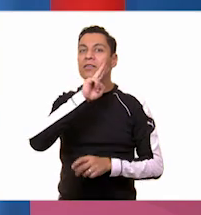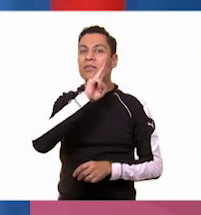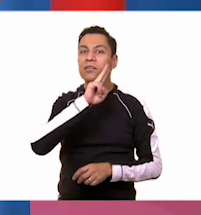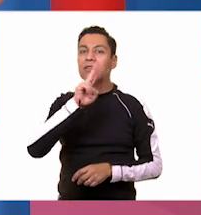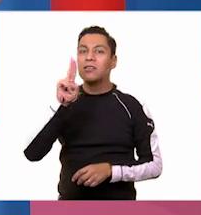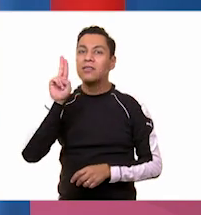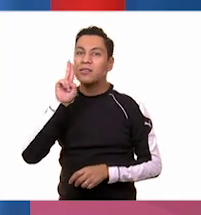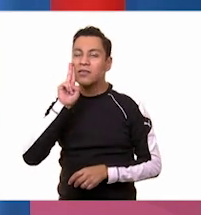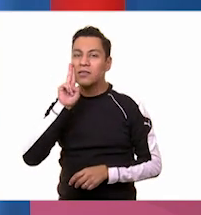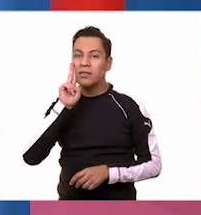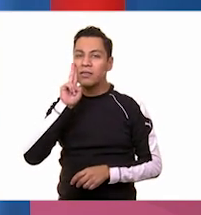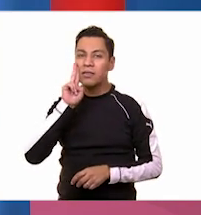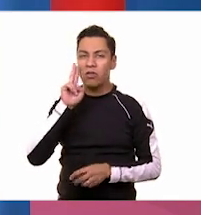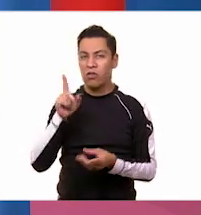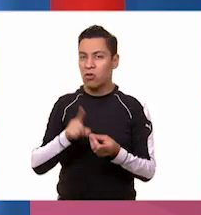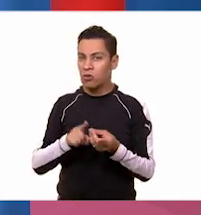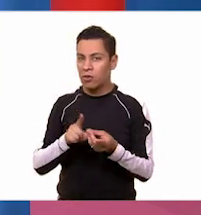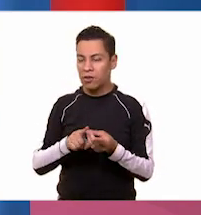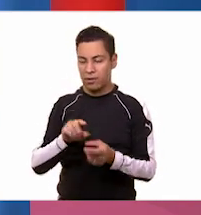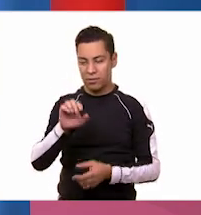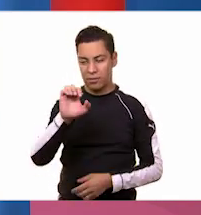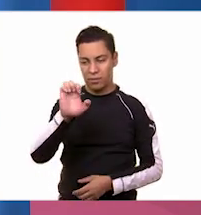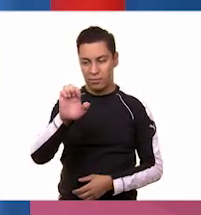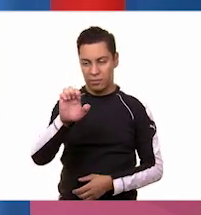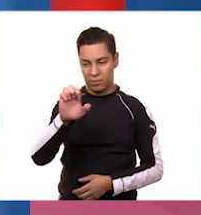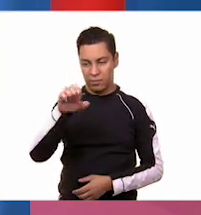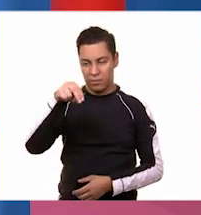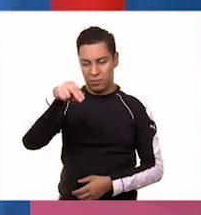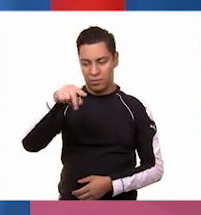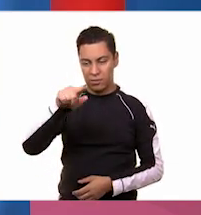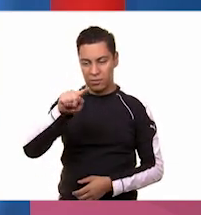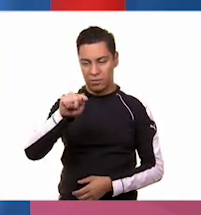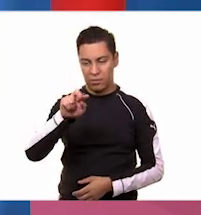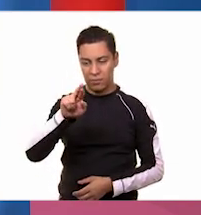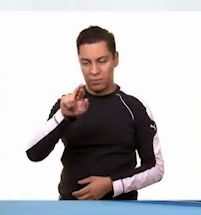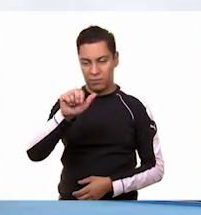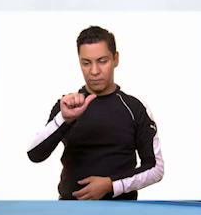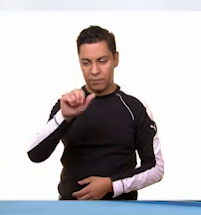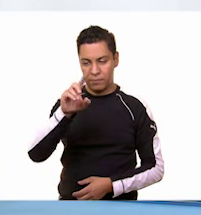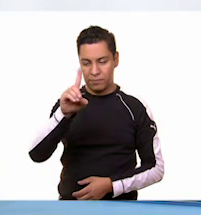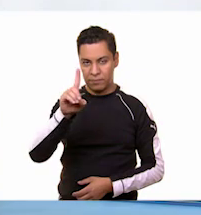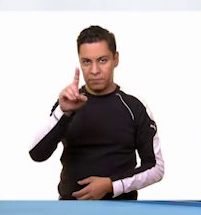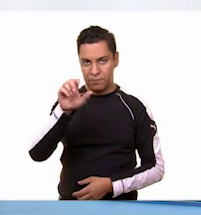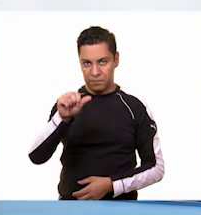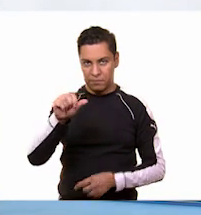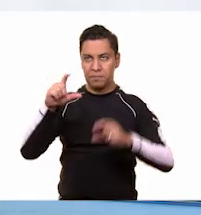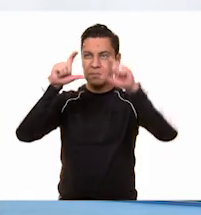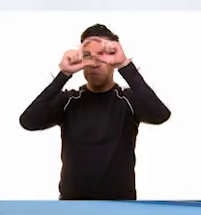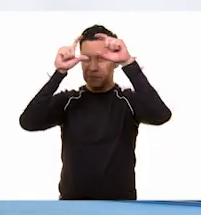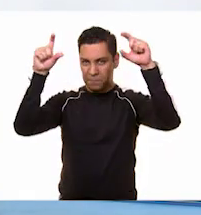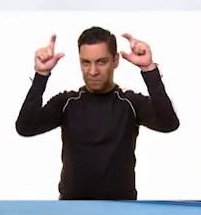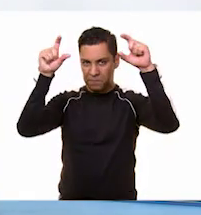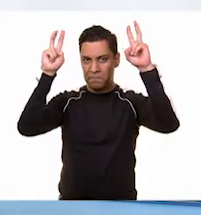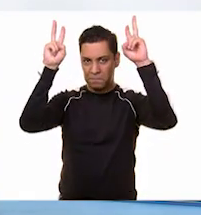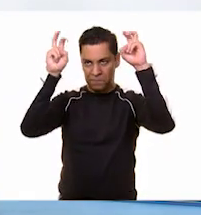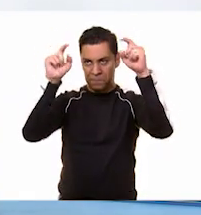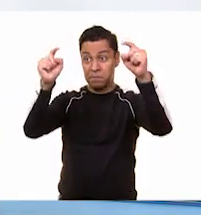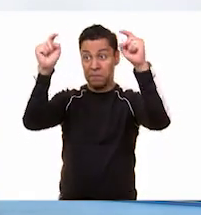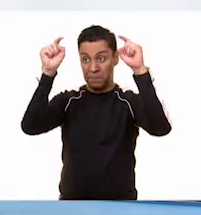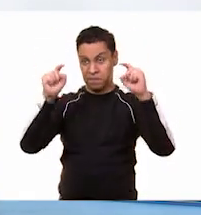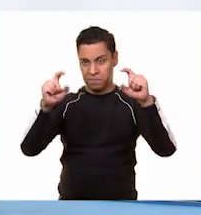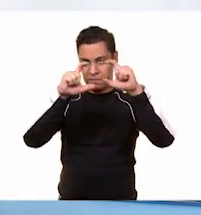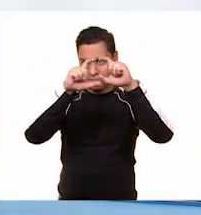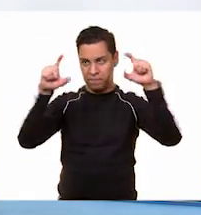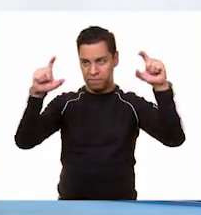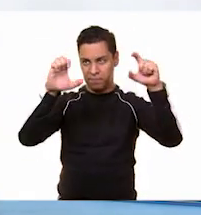la entrada y ese apartado está enseguida del título. Buena aportación de ambos. Raulito,